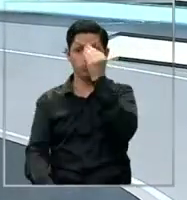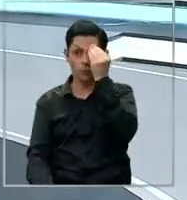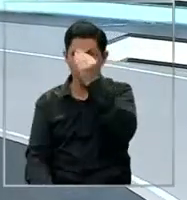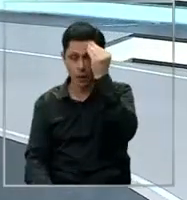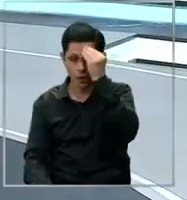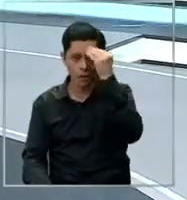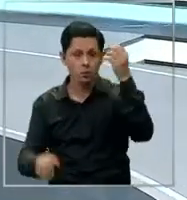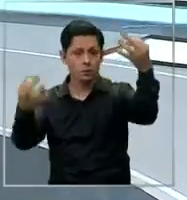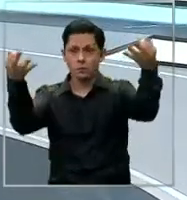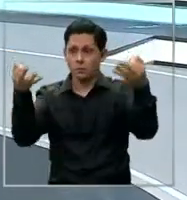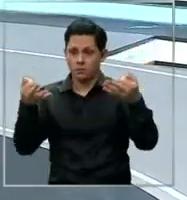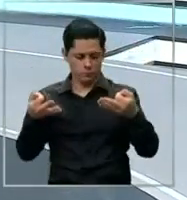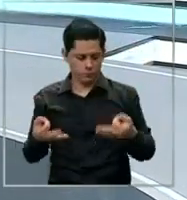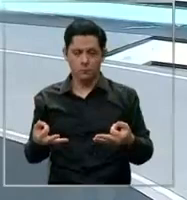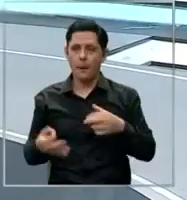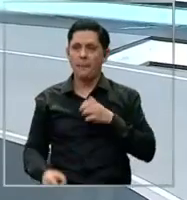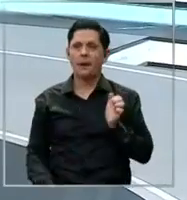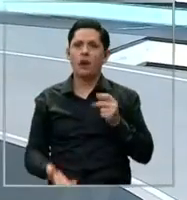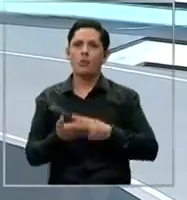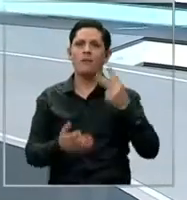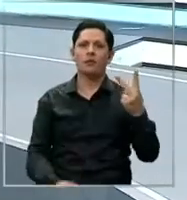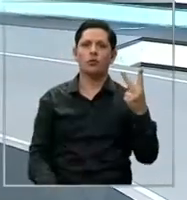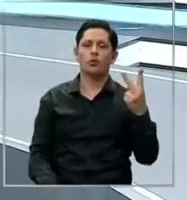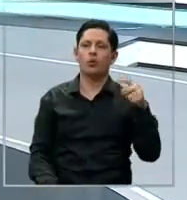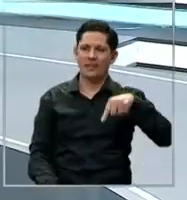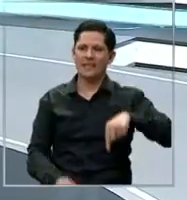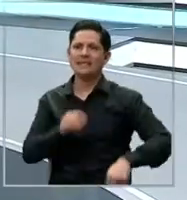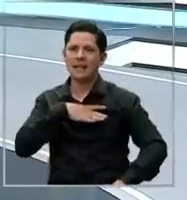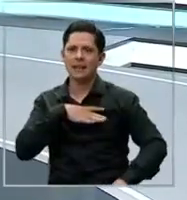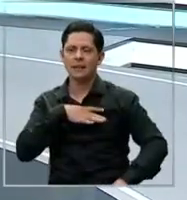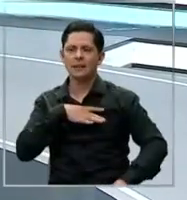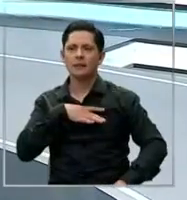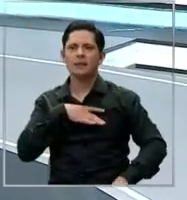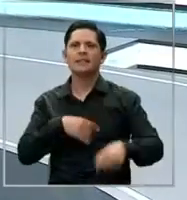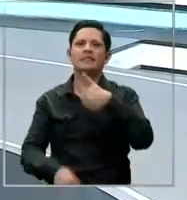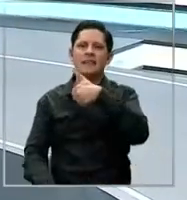Según datos entregados por la PDI, en el año 2021 en Chile se registraron